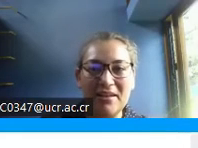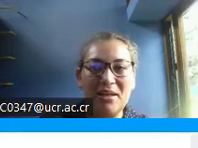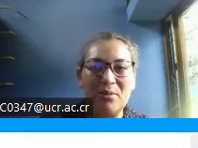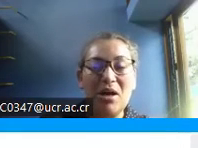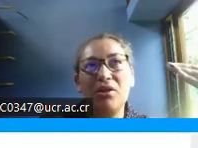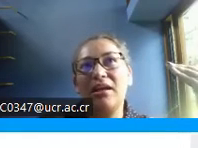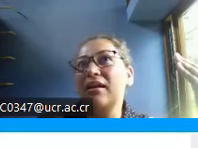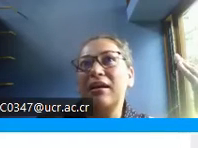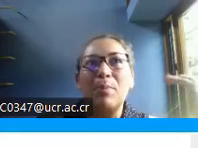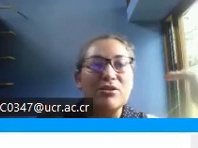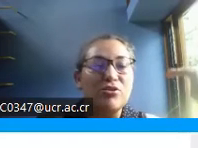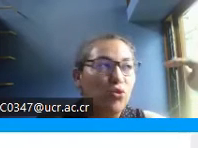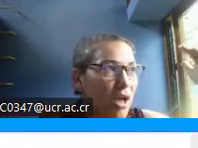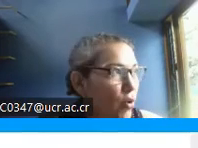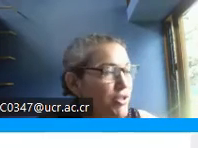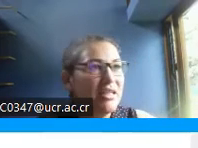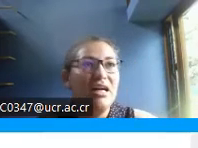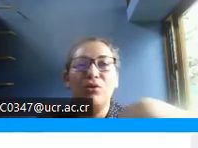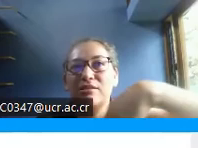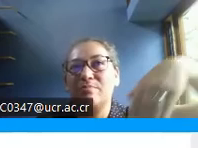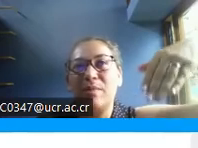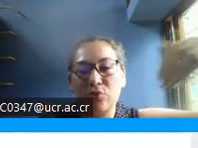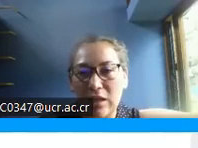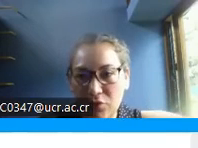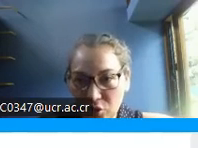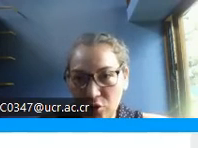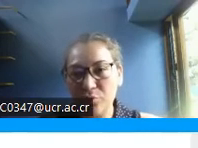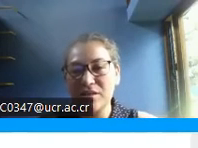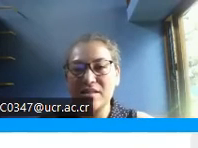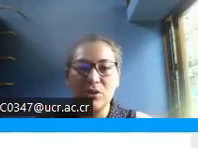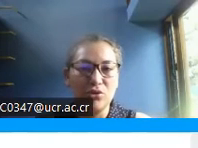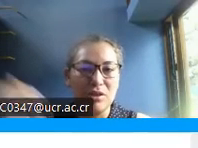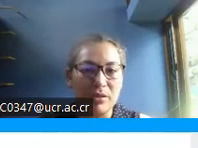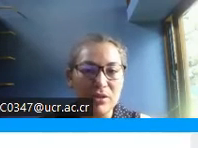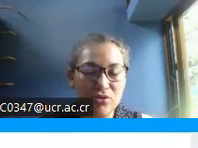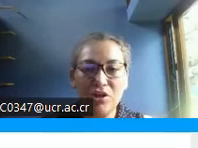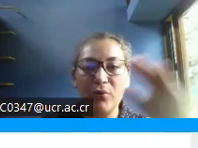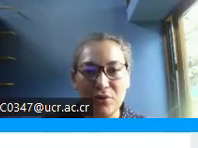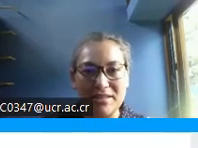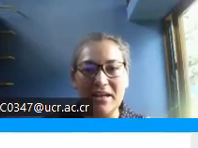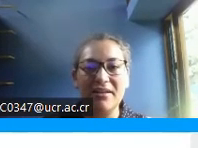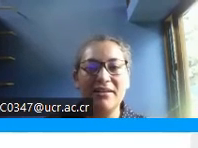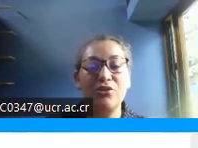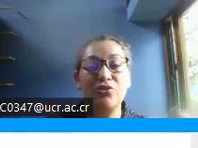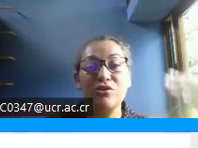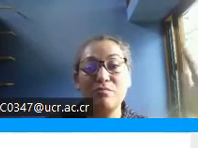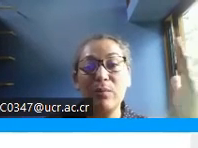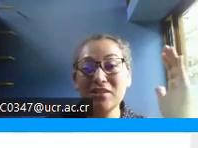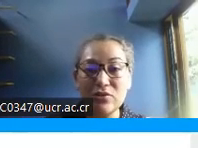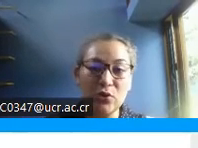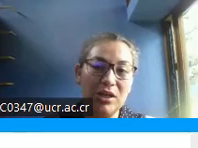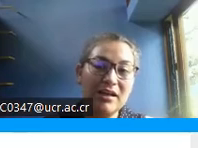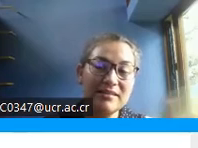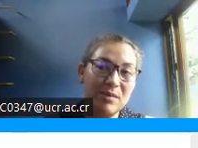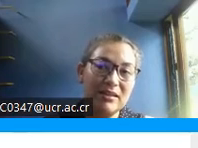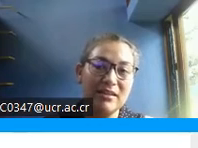utilizar, ¿verdad? Porque pasó una mosca, porque pasó el avión, porque se metió otra persona, por lo que sea. Entonces vamos